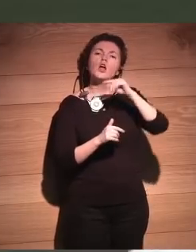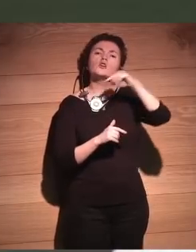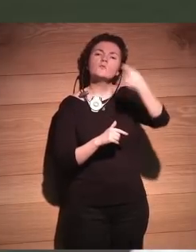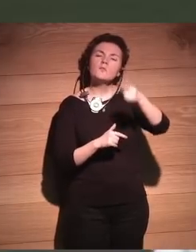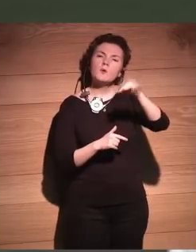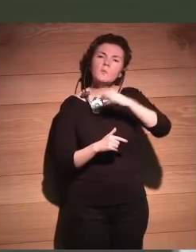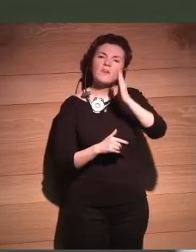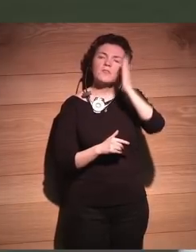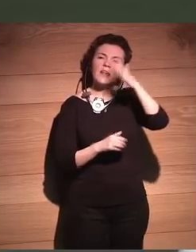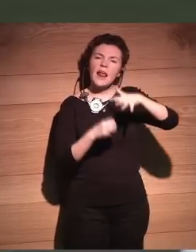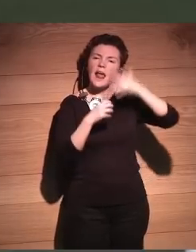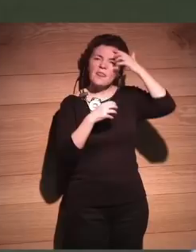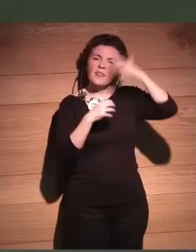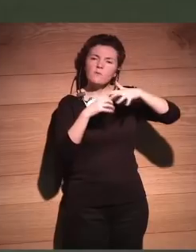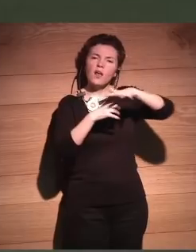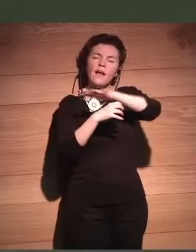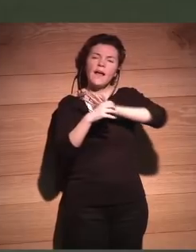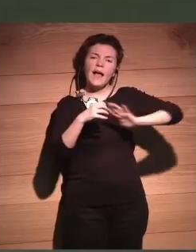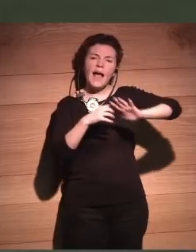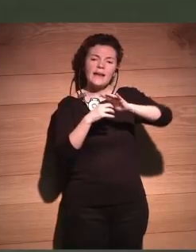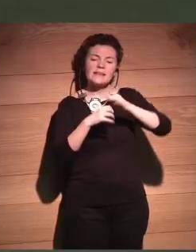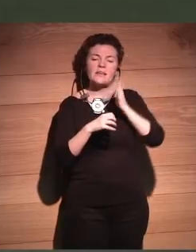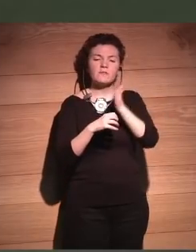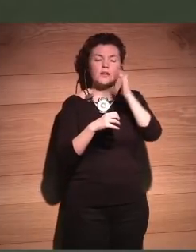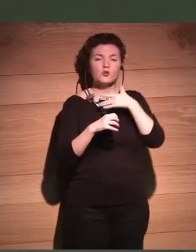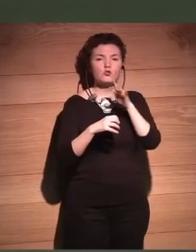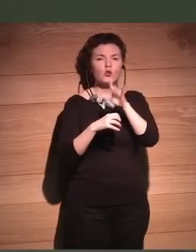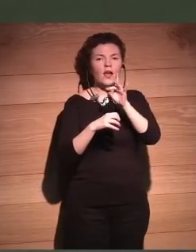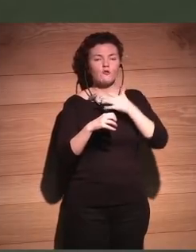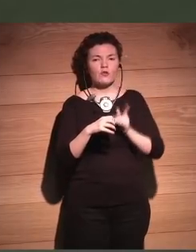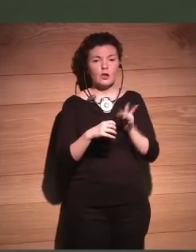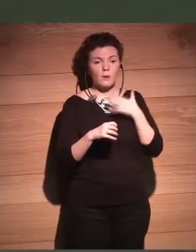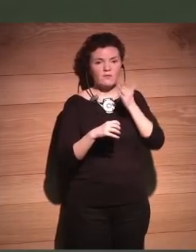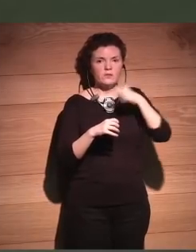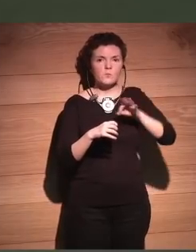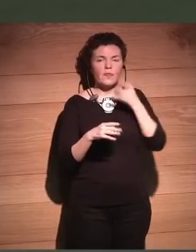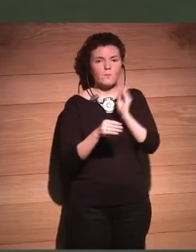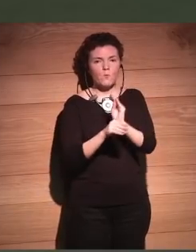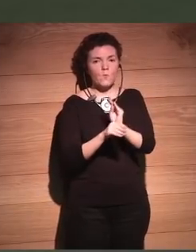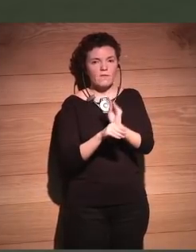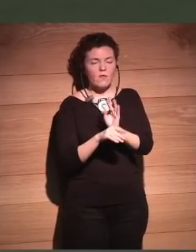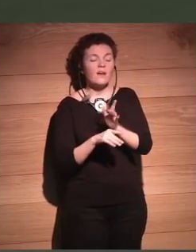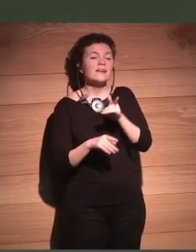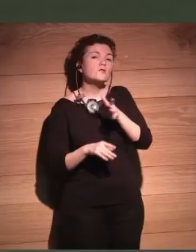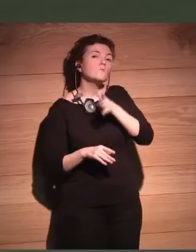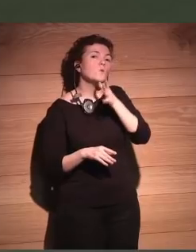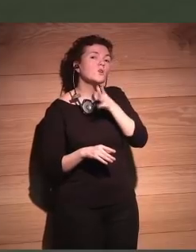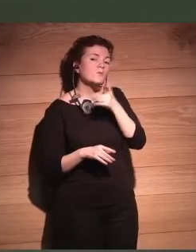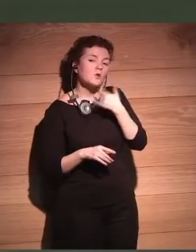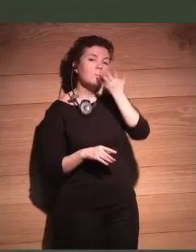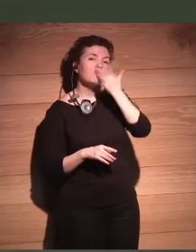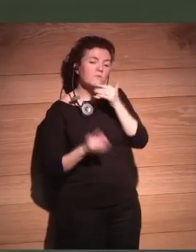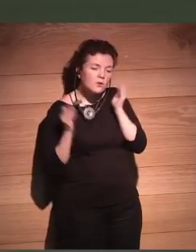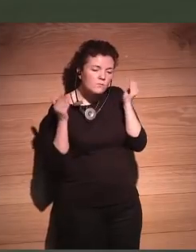sentido de que puede afectar áreas del cerebro que no queremos tocar. Es decir, tenemos que tener cuidado y ese es el motivo por el que